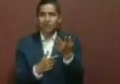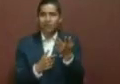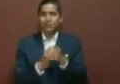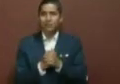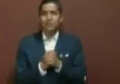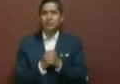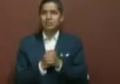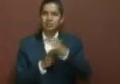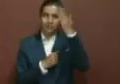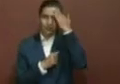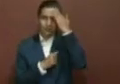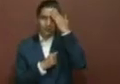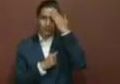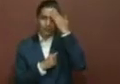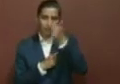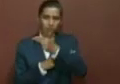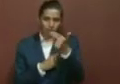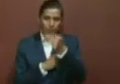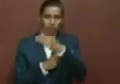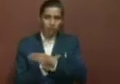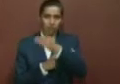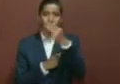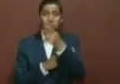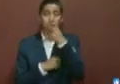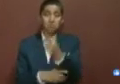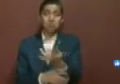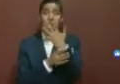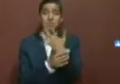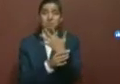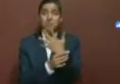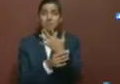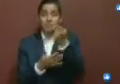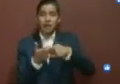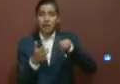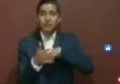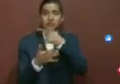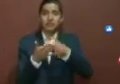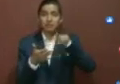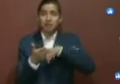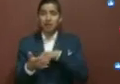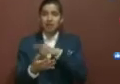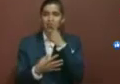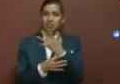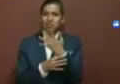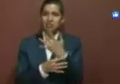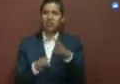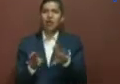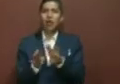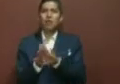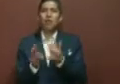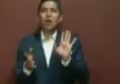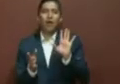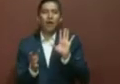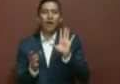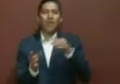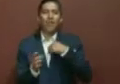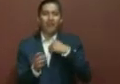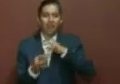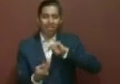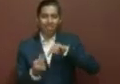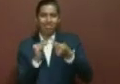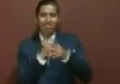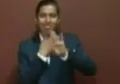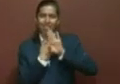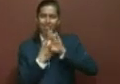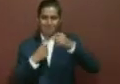digamos, el líder de los hoteles y moteles andar diciendo que están cancelando. Eso es un balazo en el pie para empezar, pero